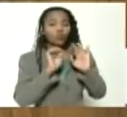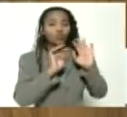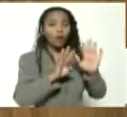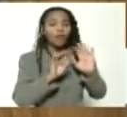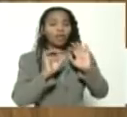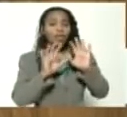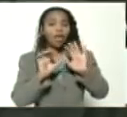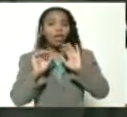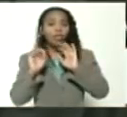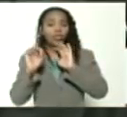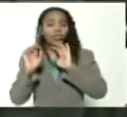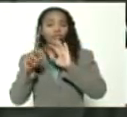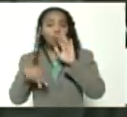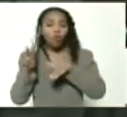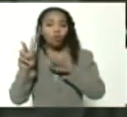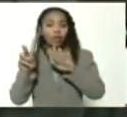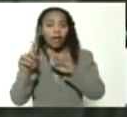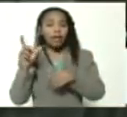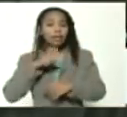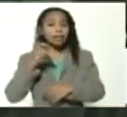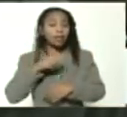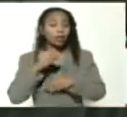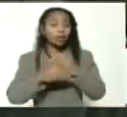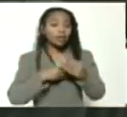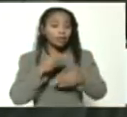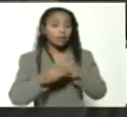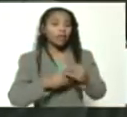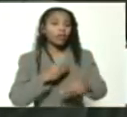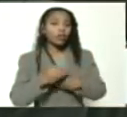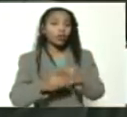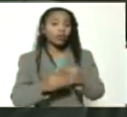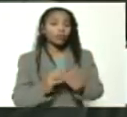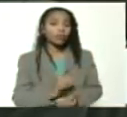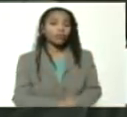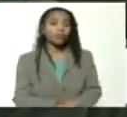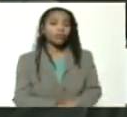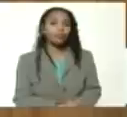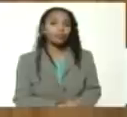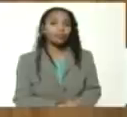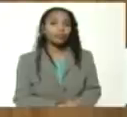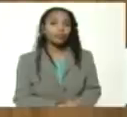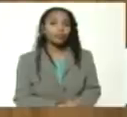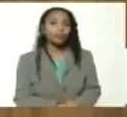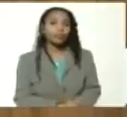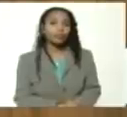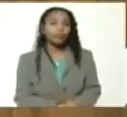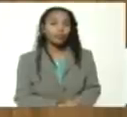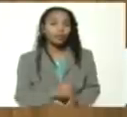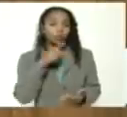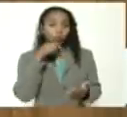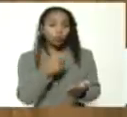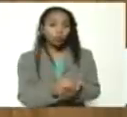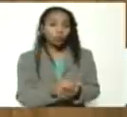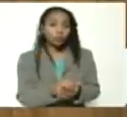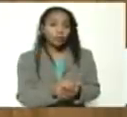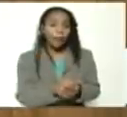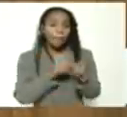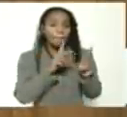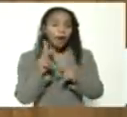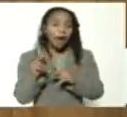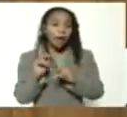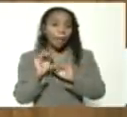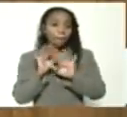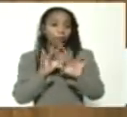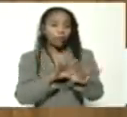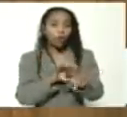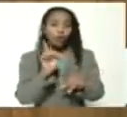es necesario que se sigan realizando los así llamados planes Callapa, pero de manera